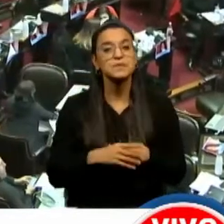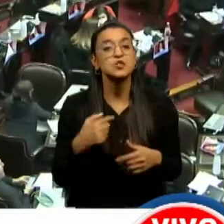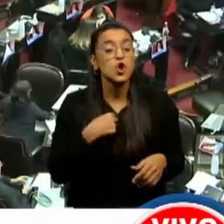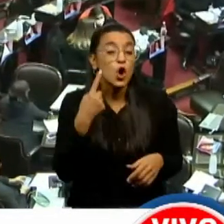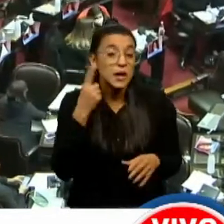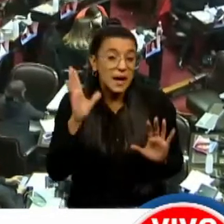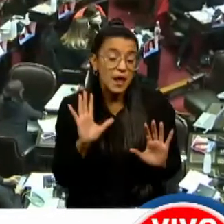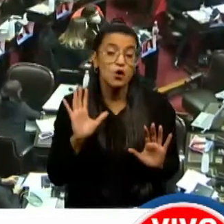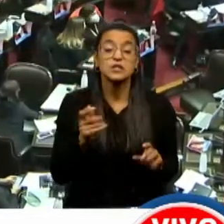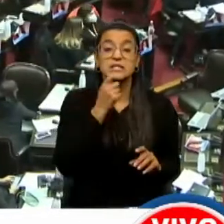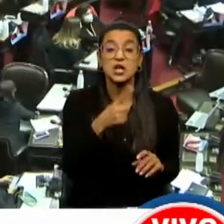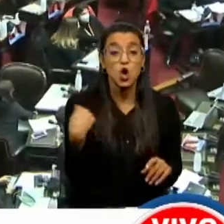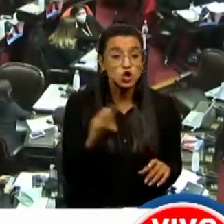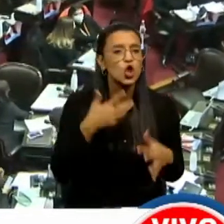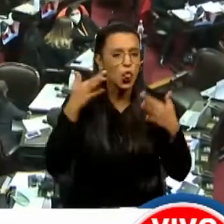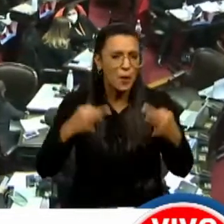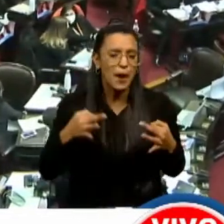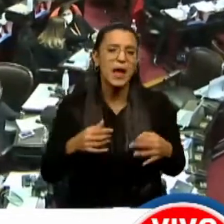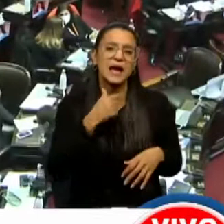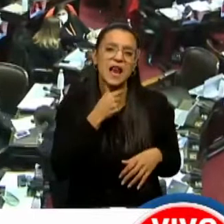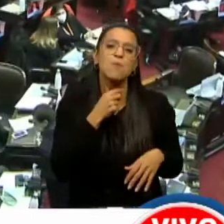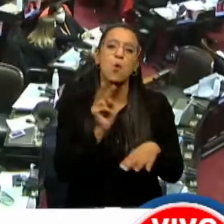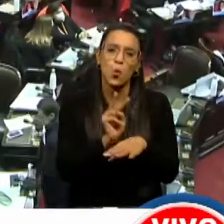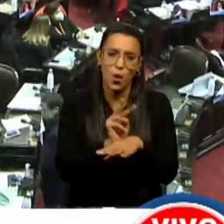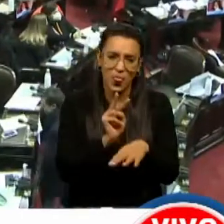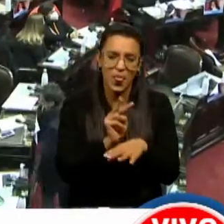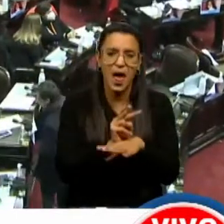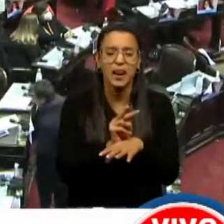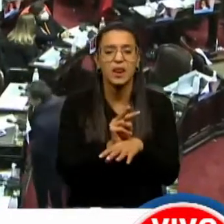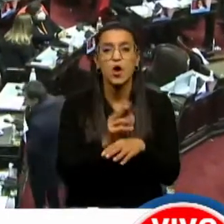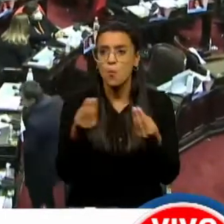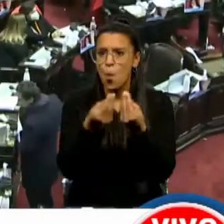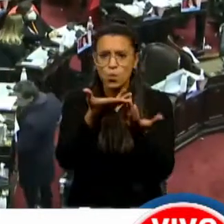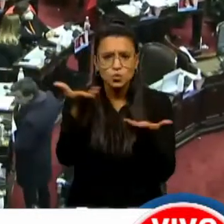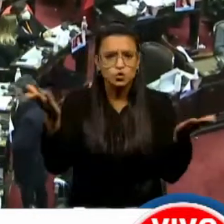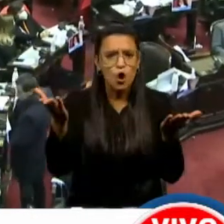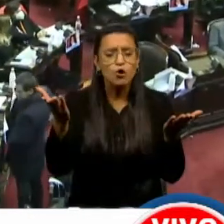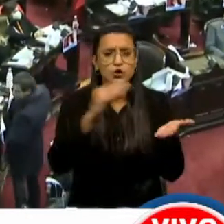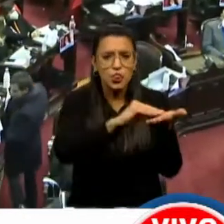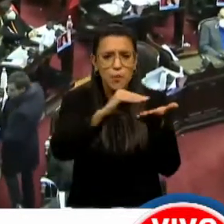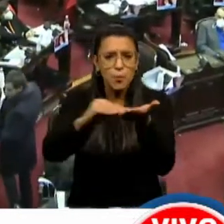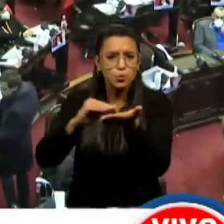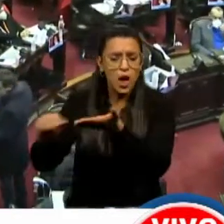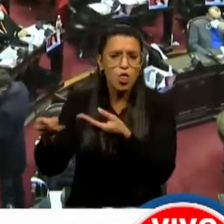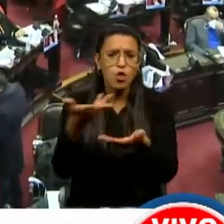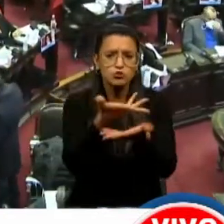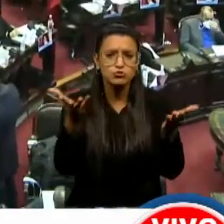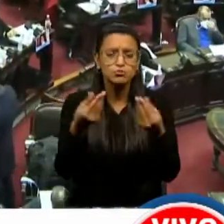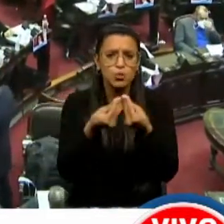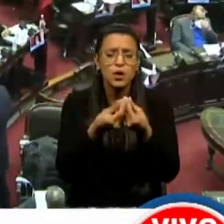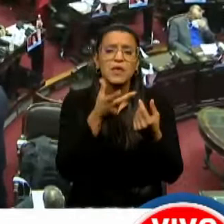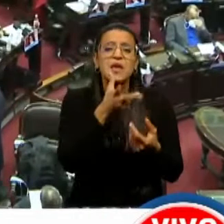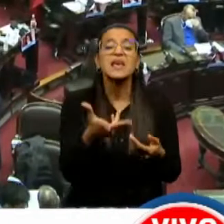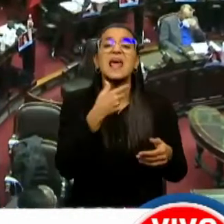creo, presidente, que si nosotros realmente queremos preservar, como dijeron varios de los diputados que intervinieron previamente, el